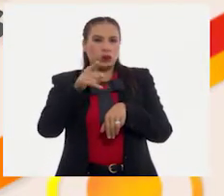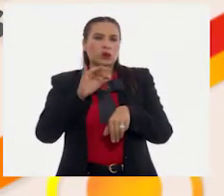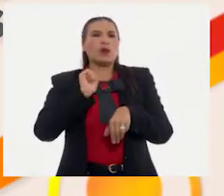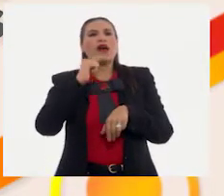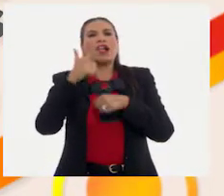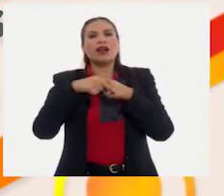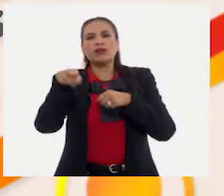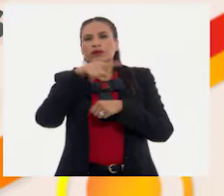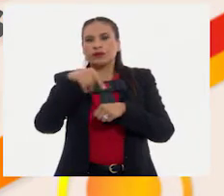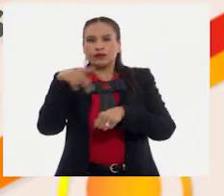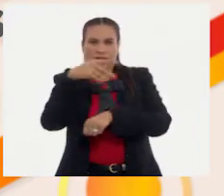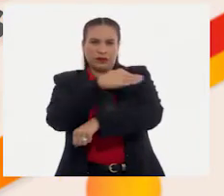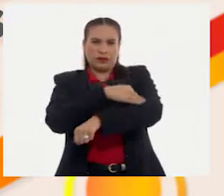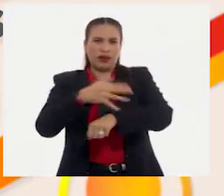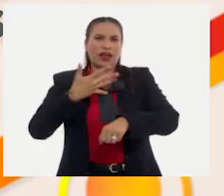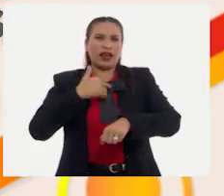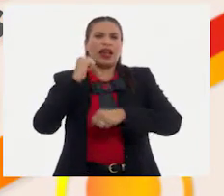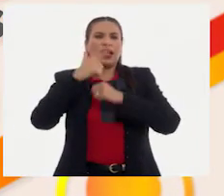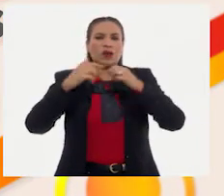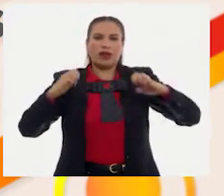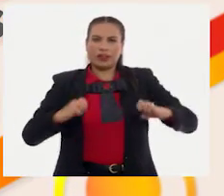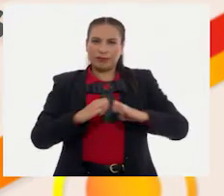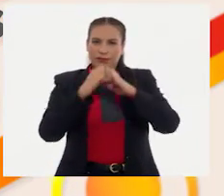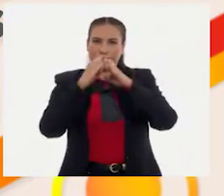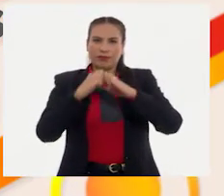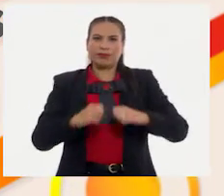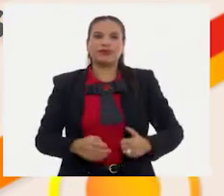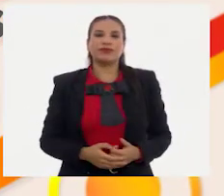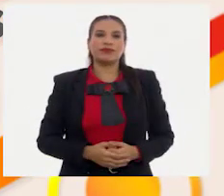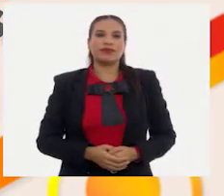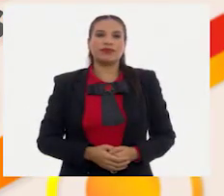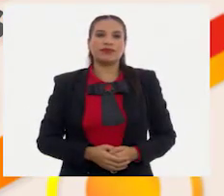o alguien cerca de ti tenga una emergencia.